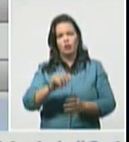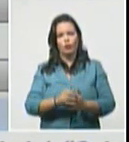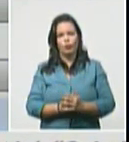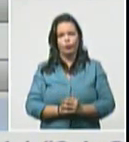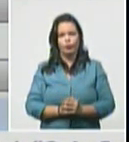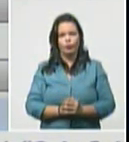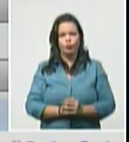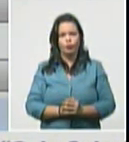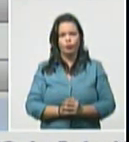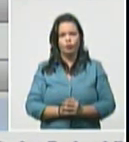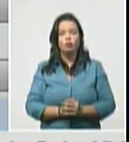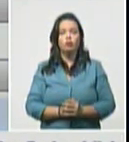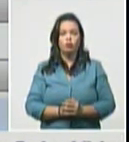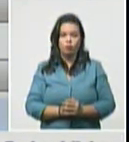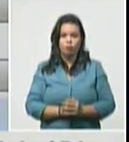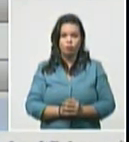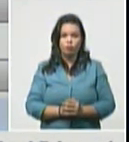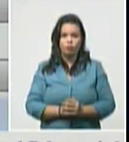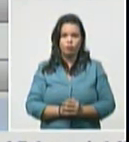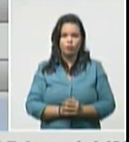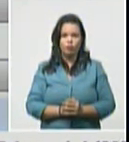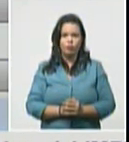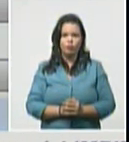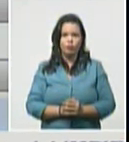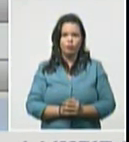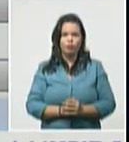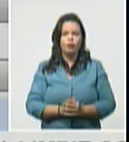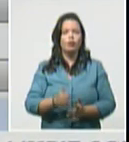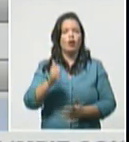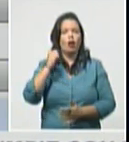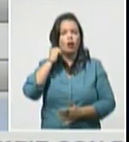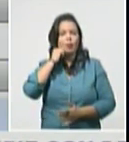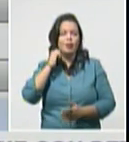Lo que es todavía mucho más complejo,